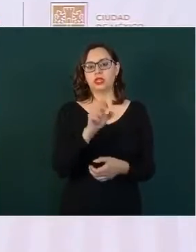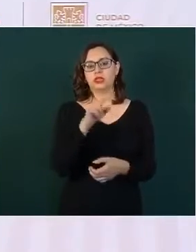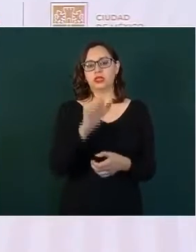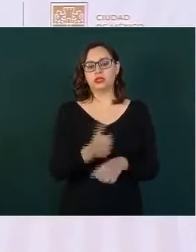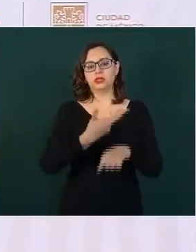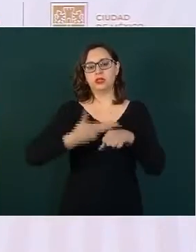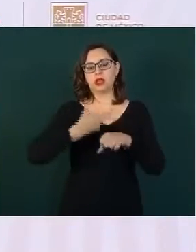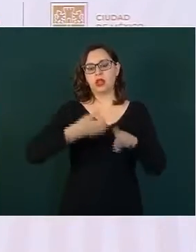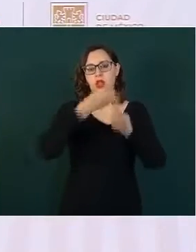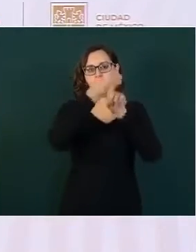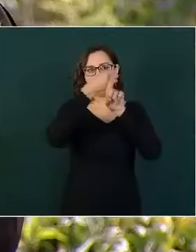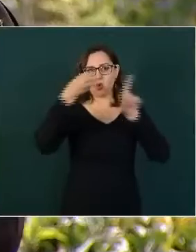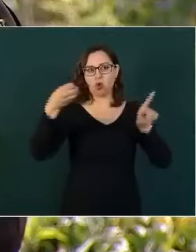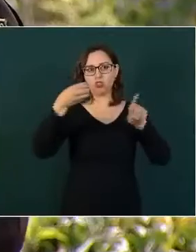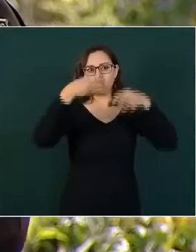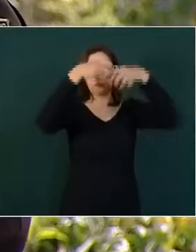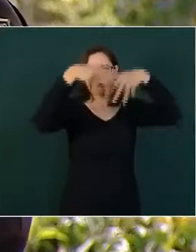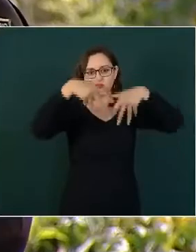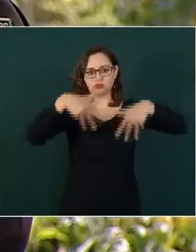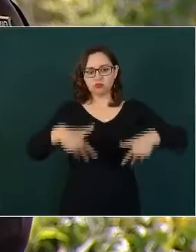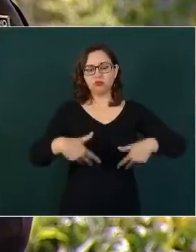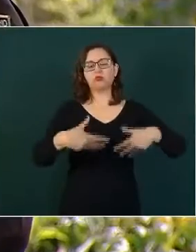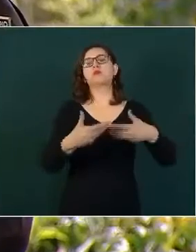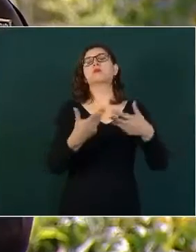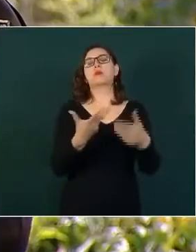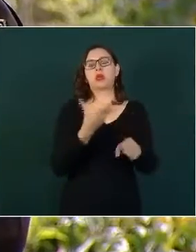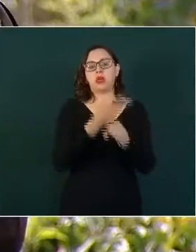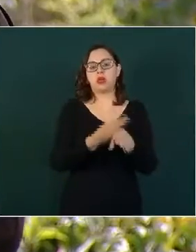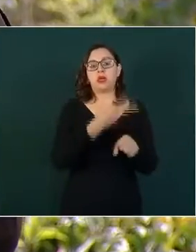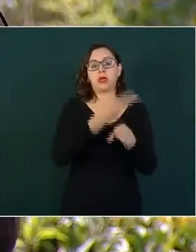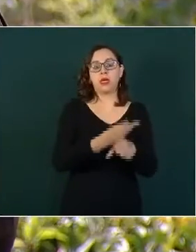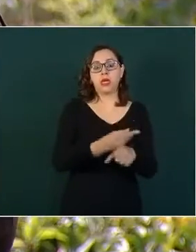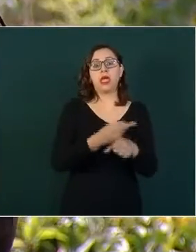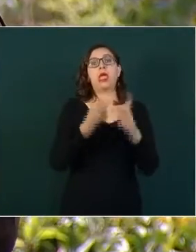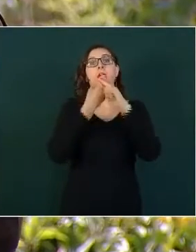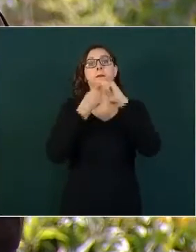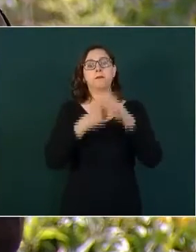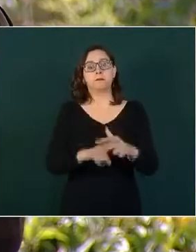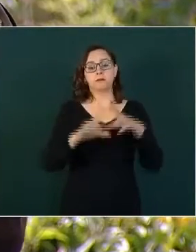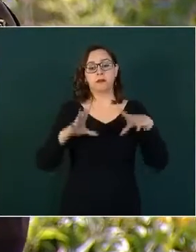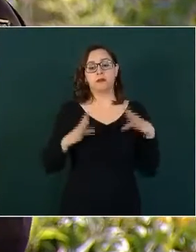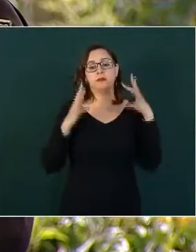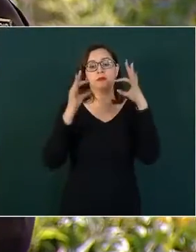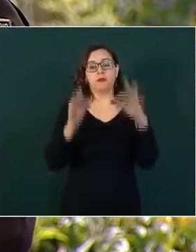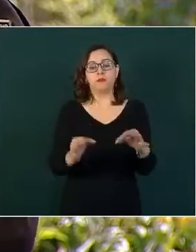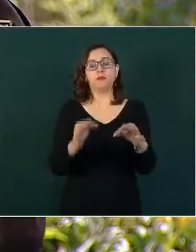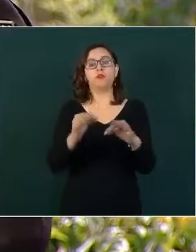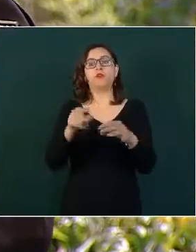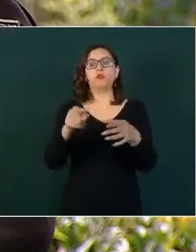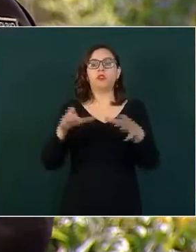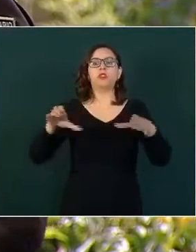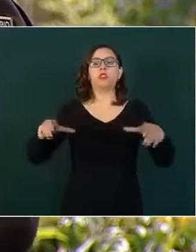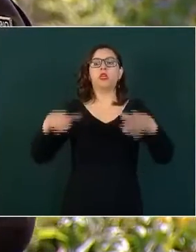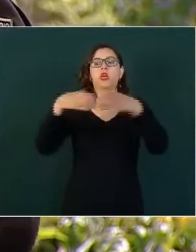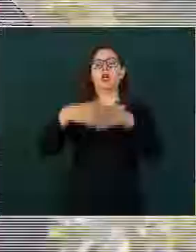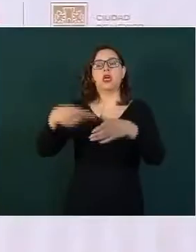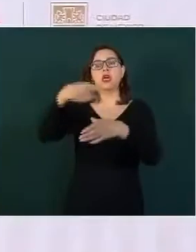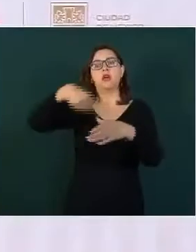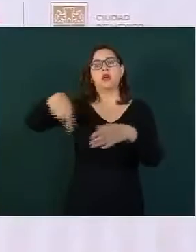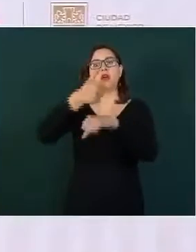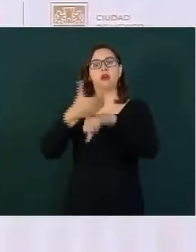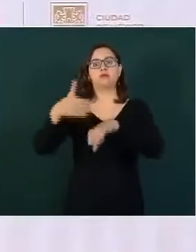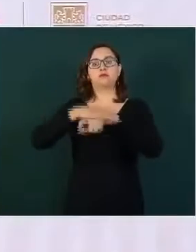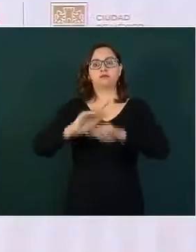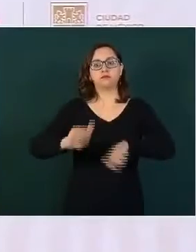Nacional y desarrollar el proyecto para la creación de la Comandancia del Ejército Mexicano y su Estado